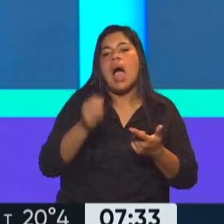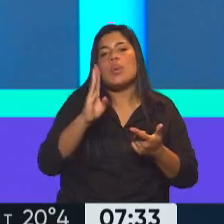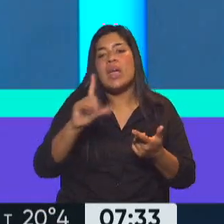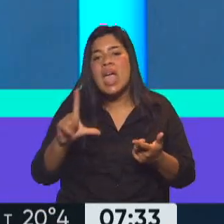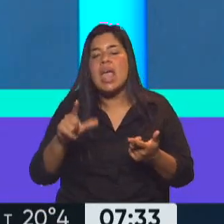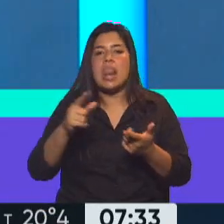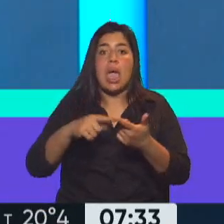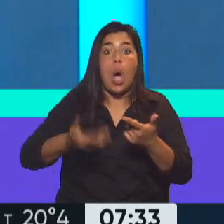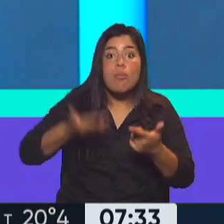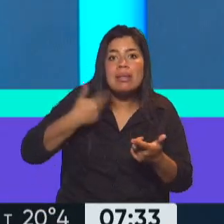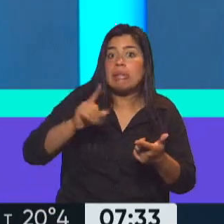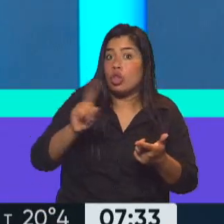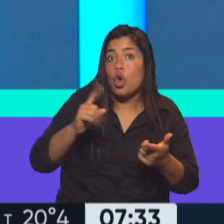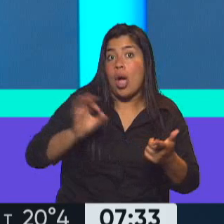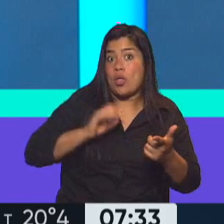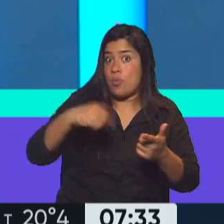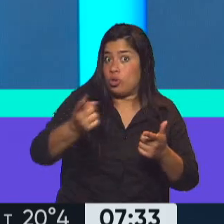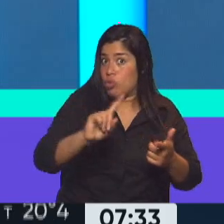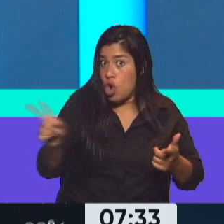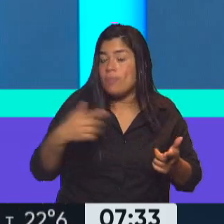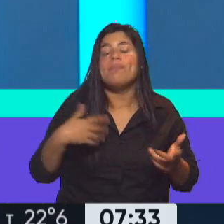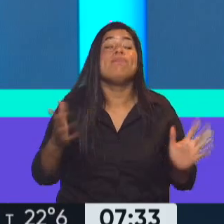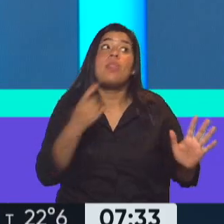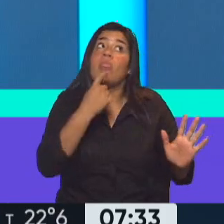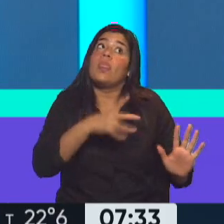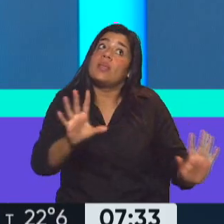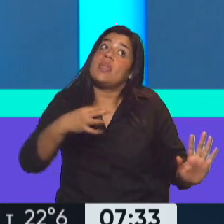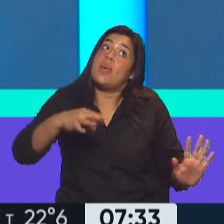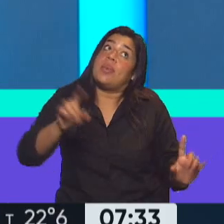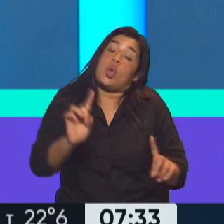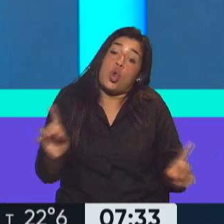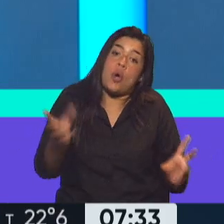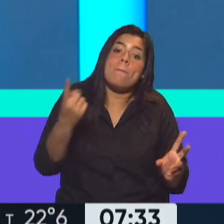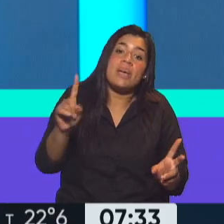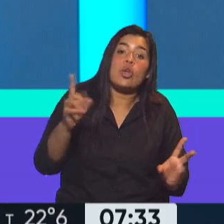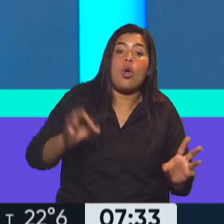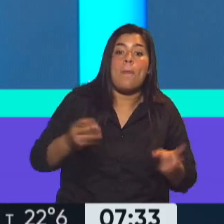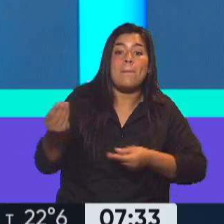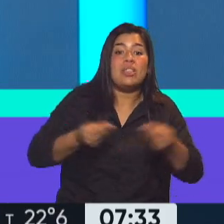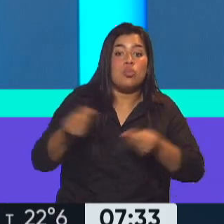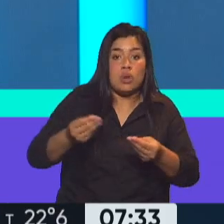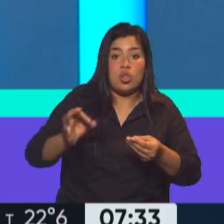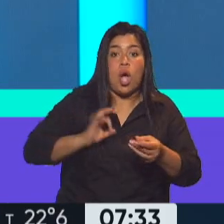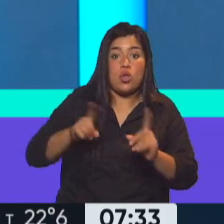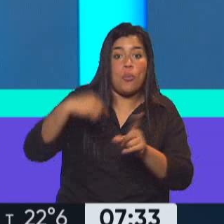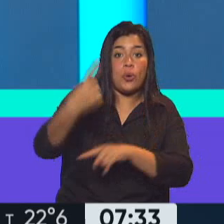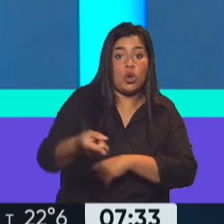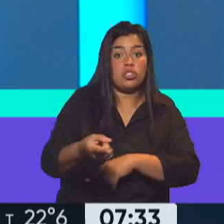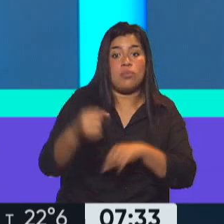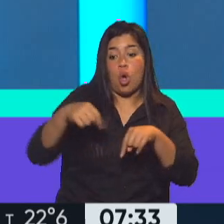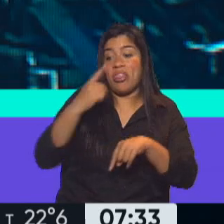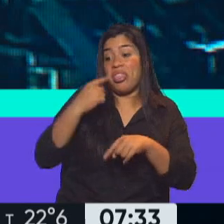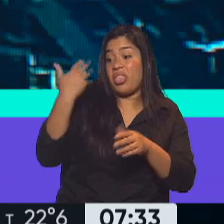ser así, pero también es cierto, y aclarémoslo, que en el presupuesto 2021, el que se está terminando de ejecutar por estos días, hubo aumentos